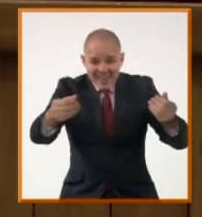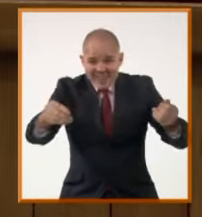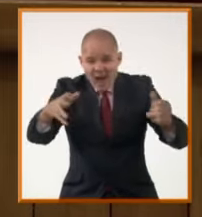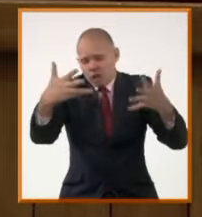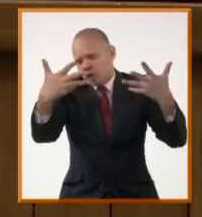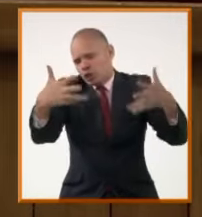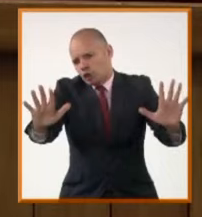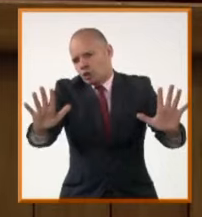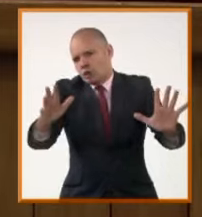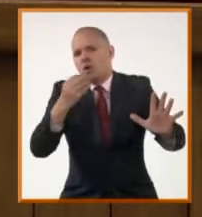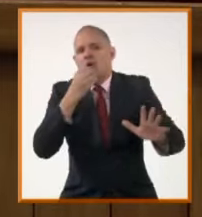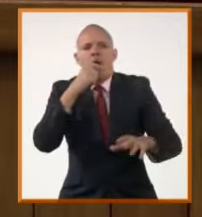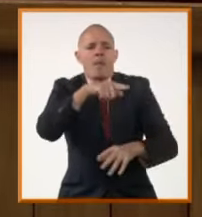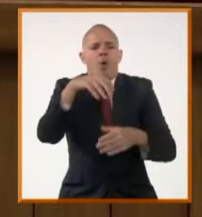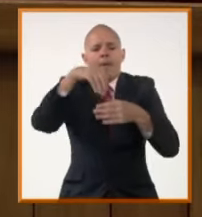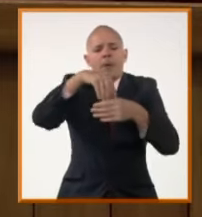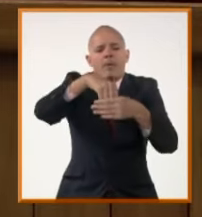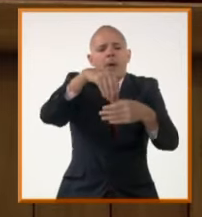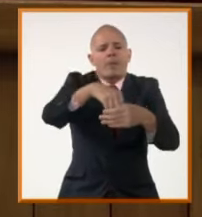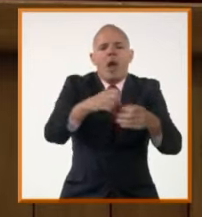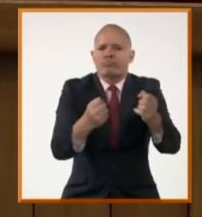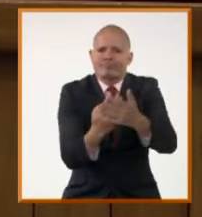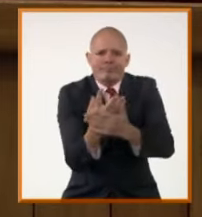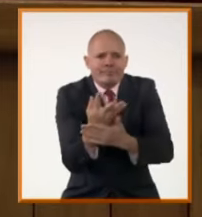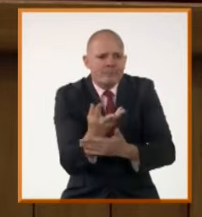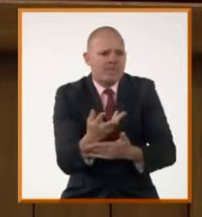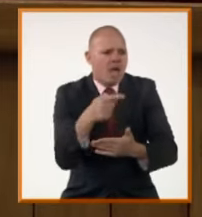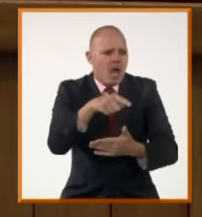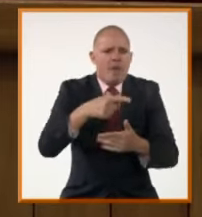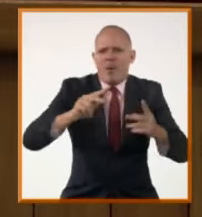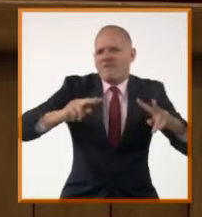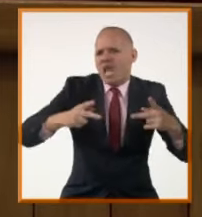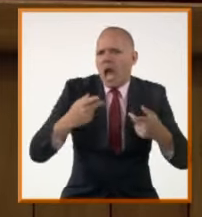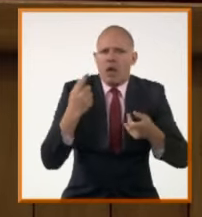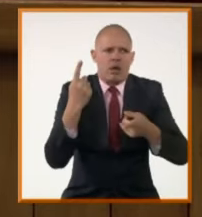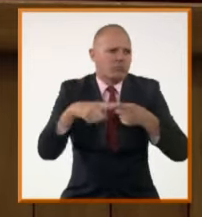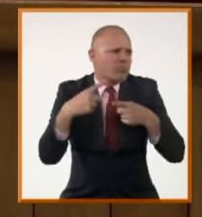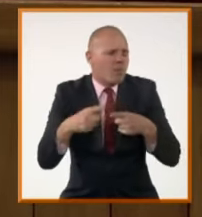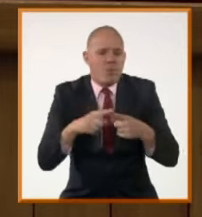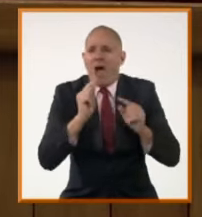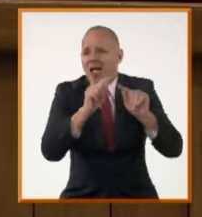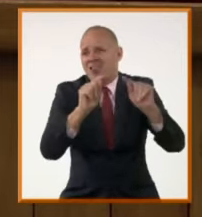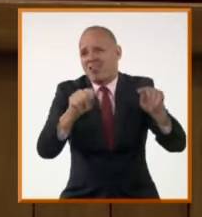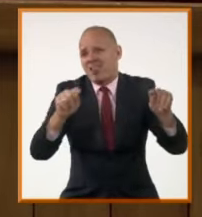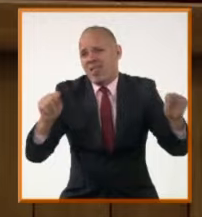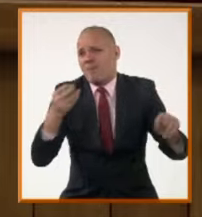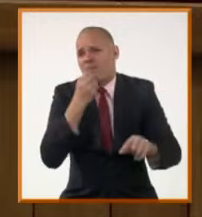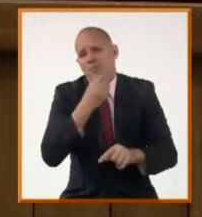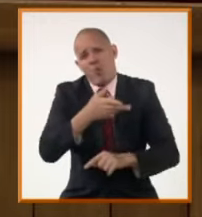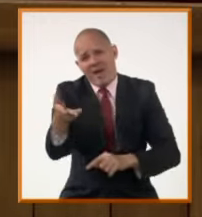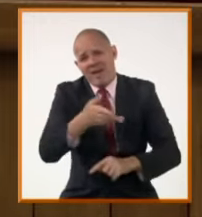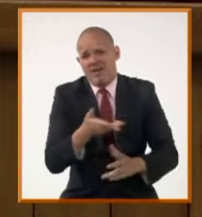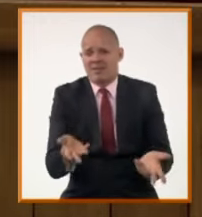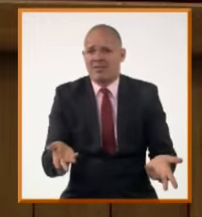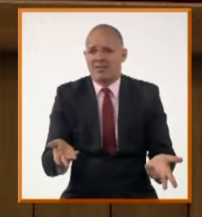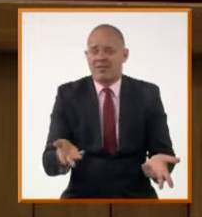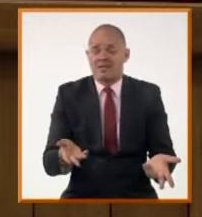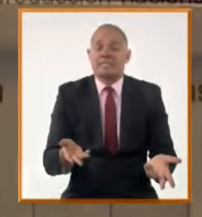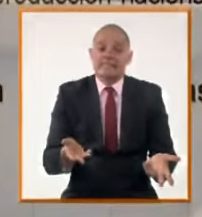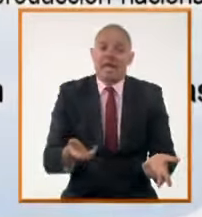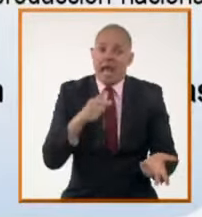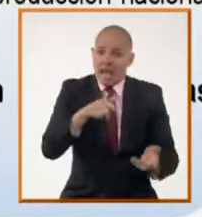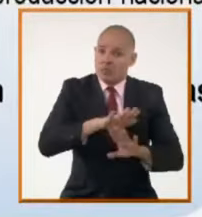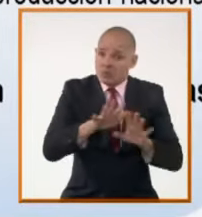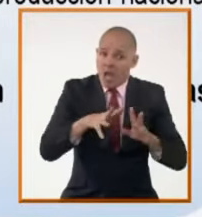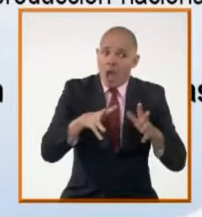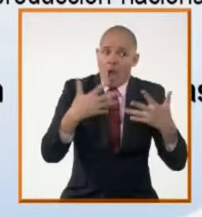producir la comida que demanda el pueblo y eso tiene que ser una prioridad. Y tenemos que fomentar como alternativa para la exportación de